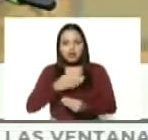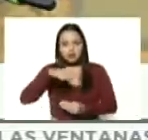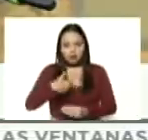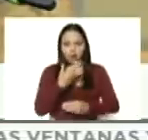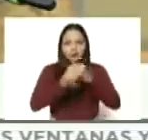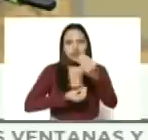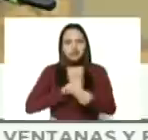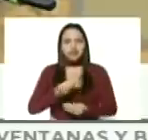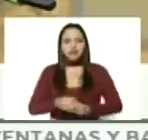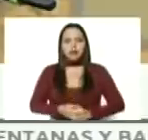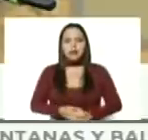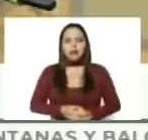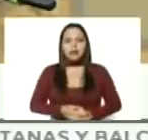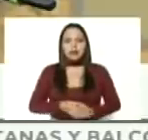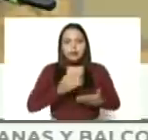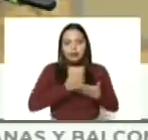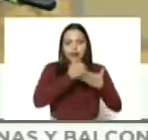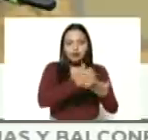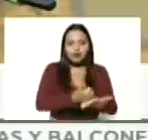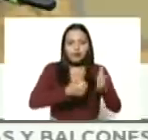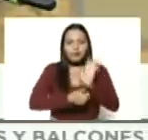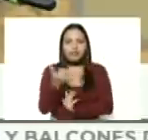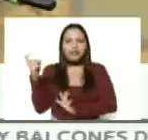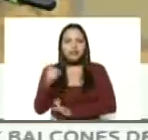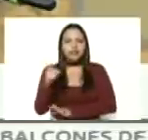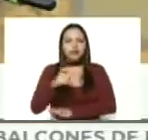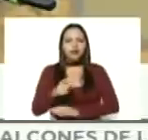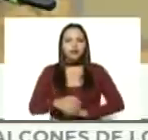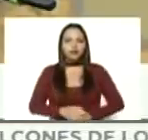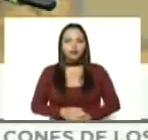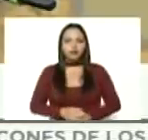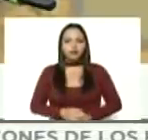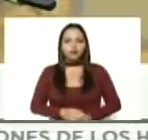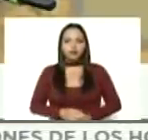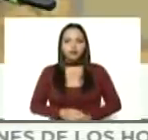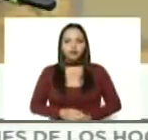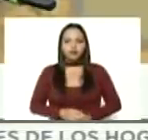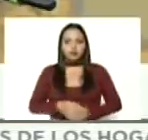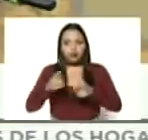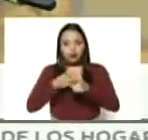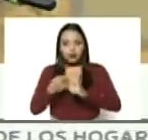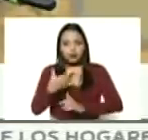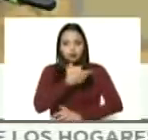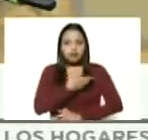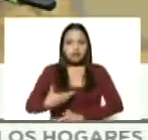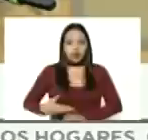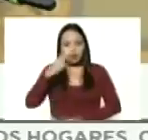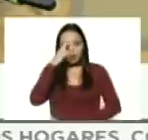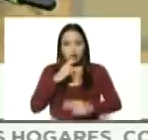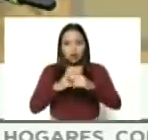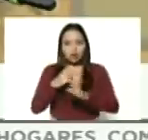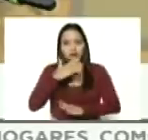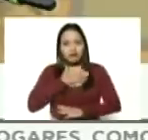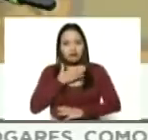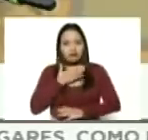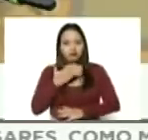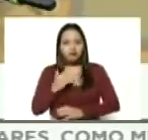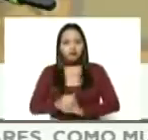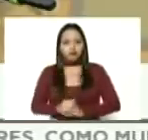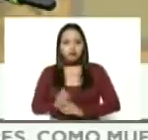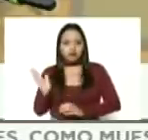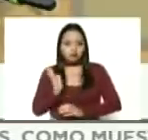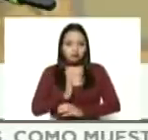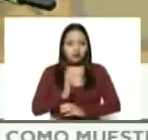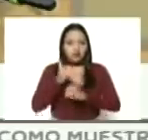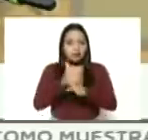hacer para ayudar a los más necesitados. Entonces, señor presidente, es un honor para mí estar aquí y esperamos